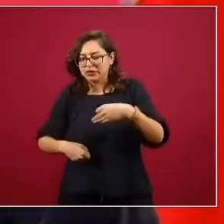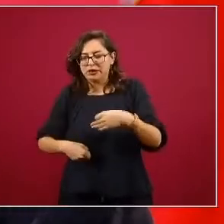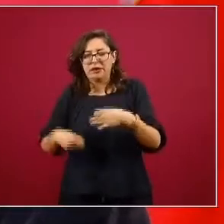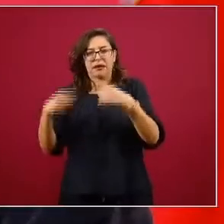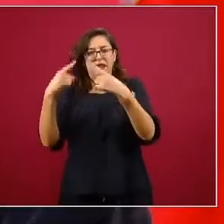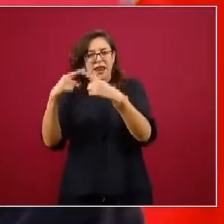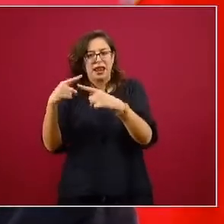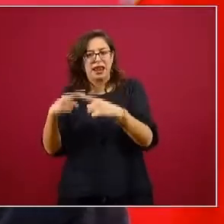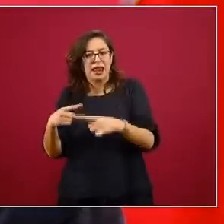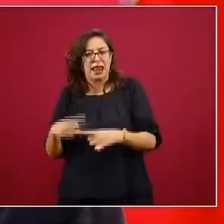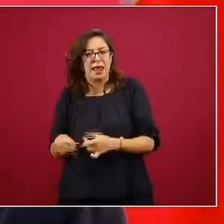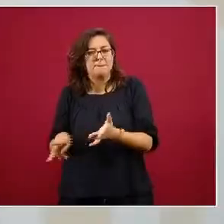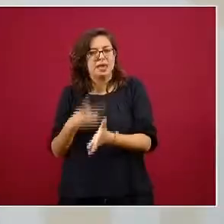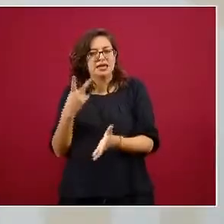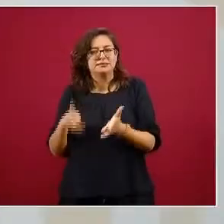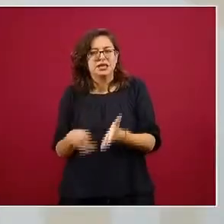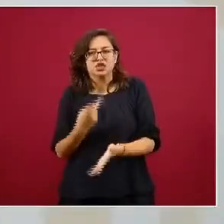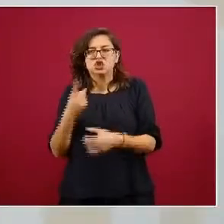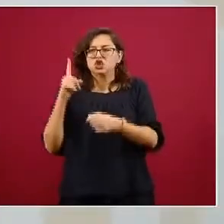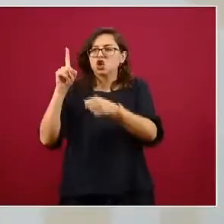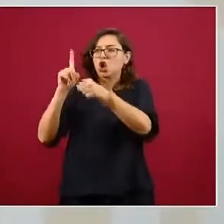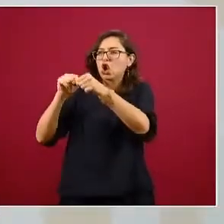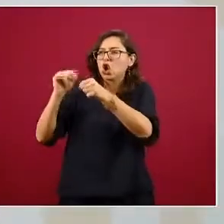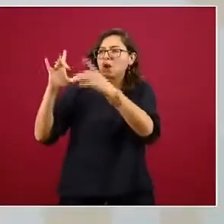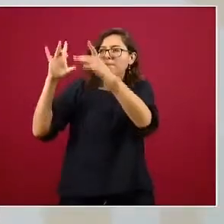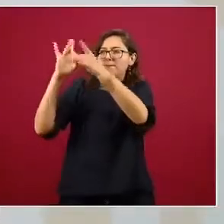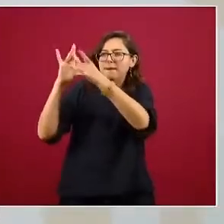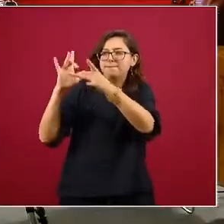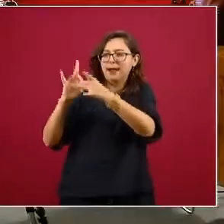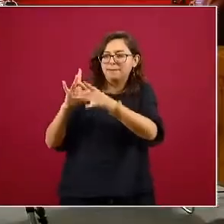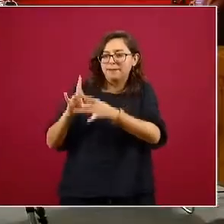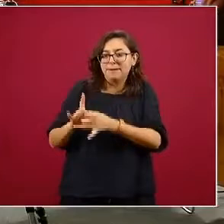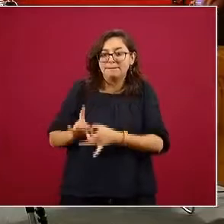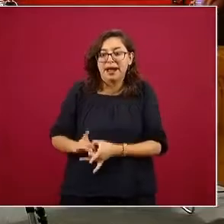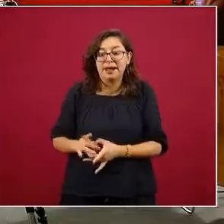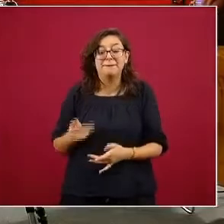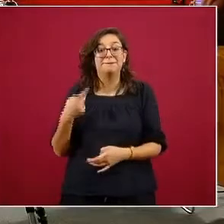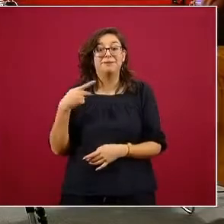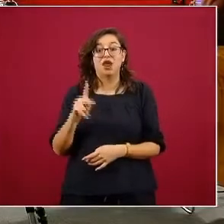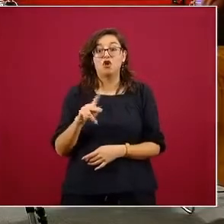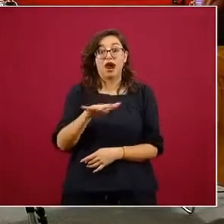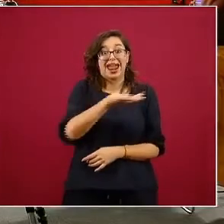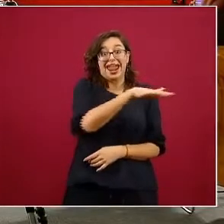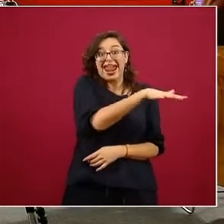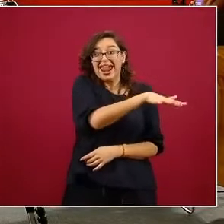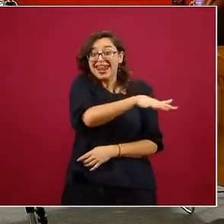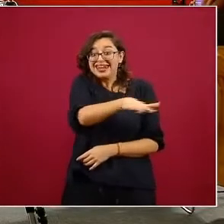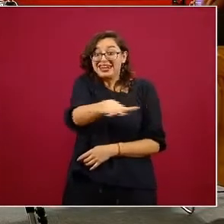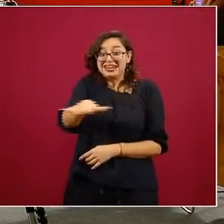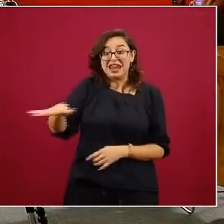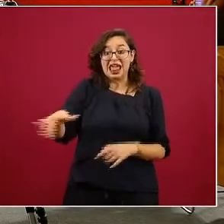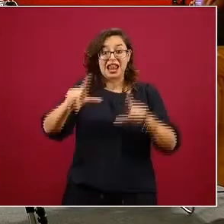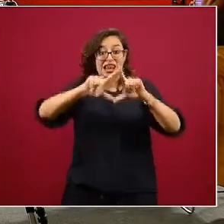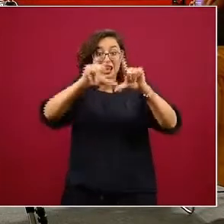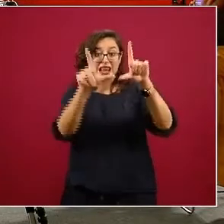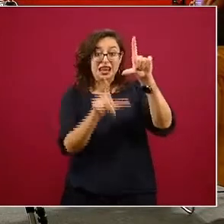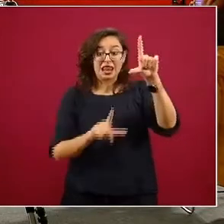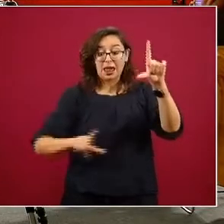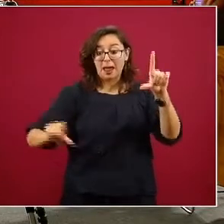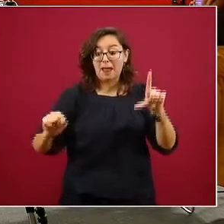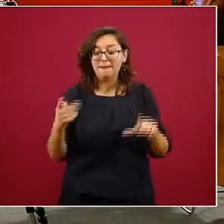explicado aquí una y otra vez. Pero no es lo mismo este elemento general para un estado que